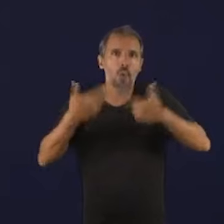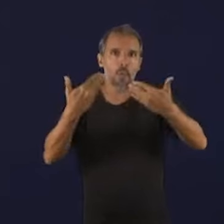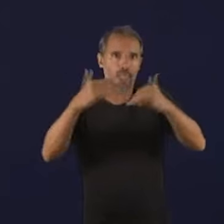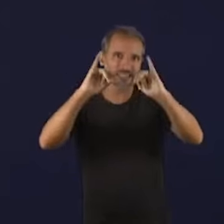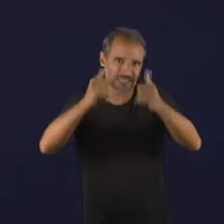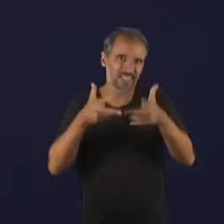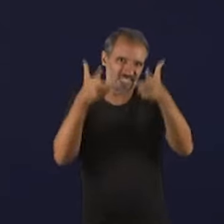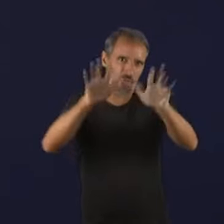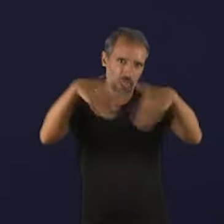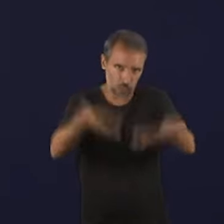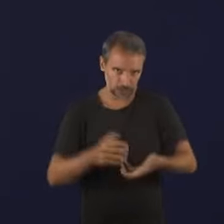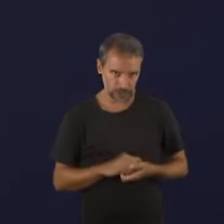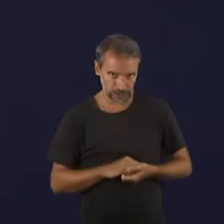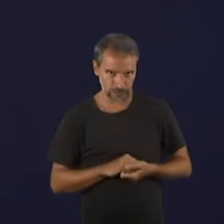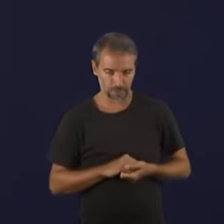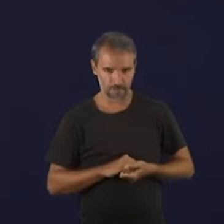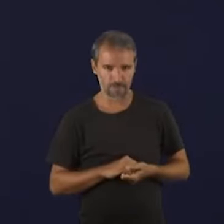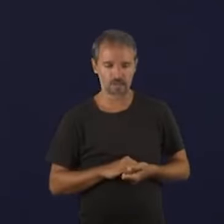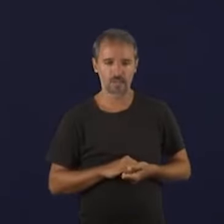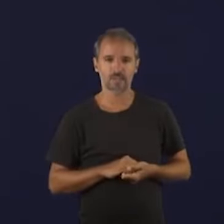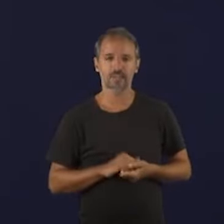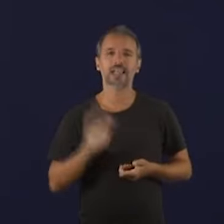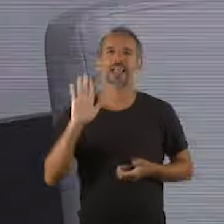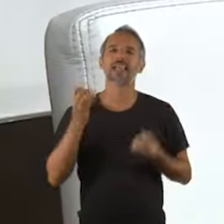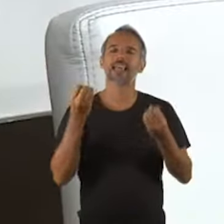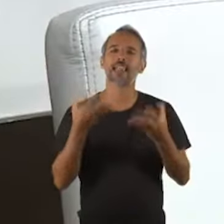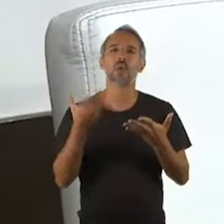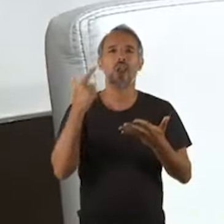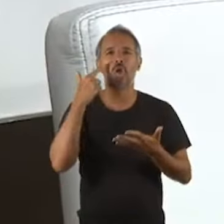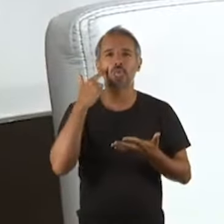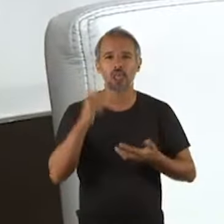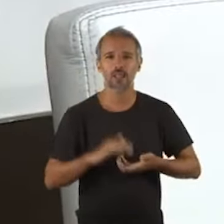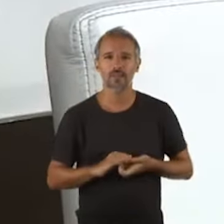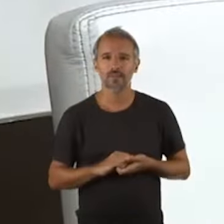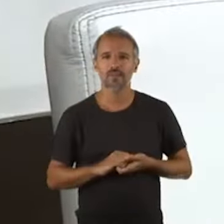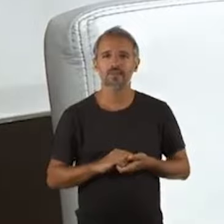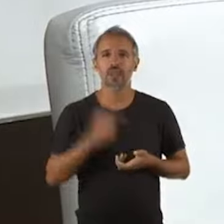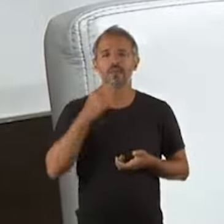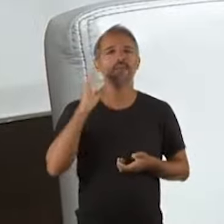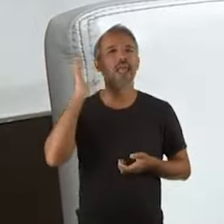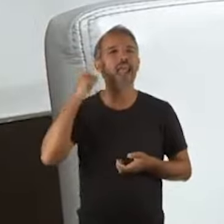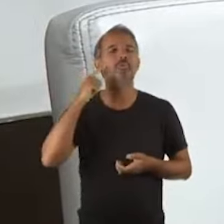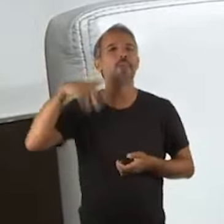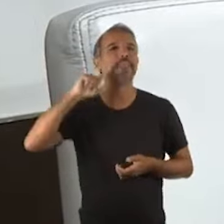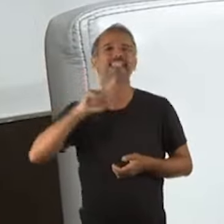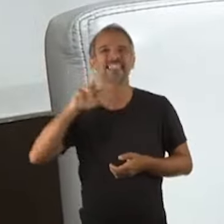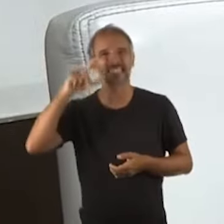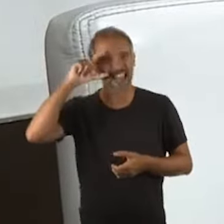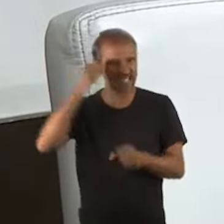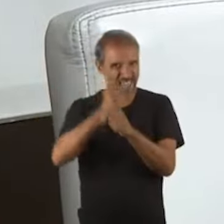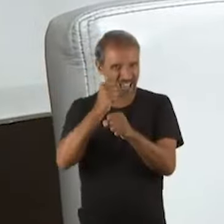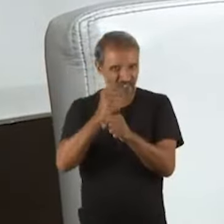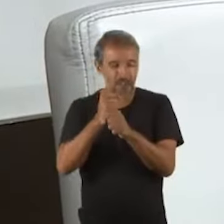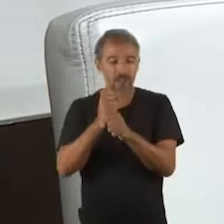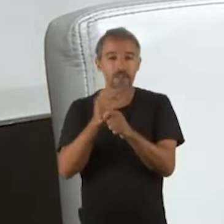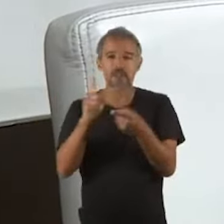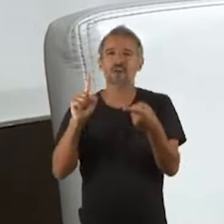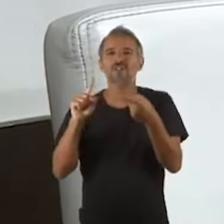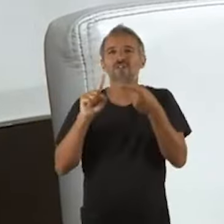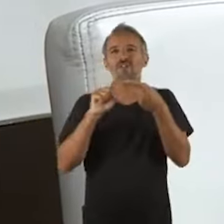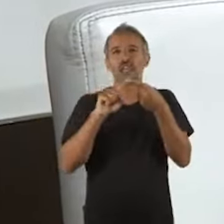pueda informar Hola qué tal Vocero cómo le va Buenos días Rodrigo Jorge de radio mitre vinculada a la pregunta a lo que